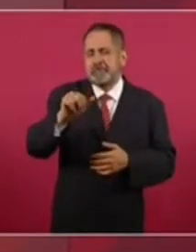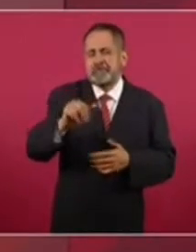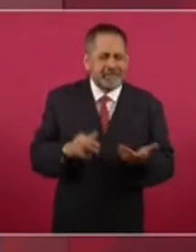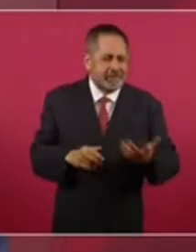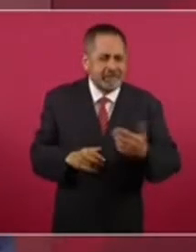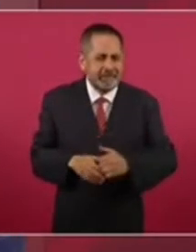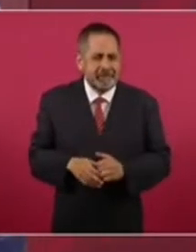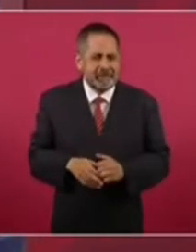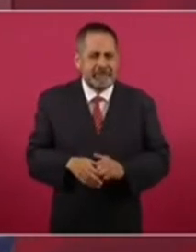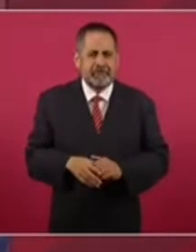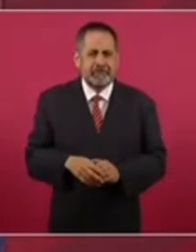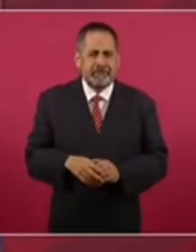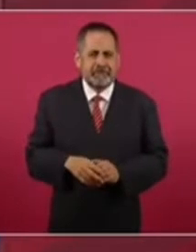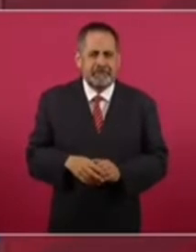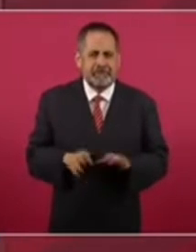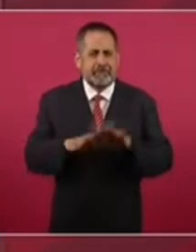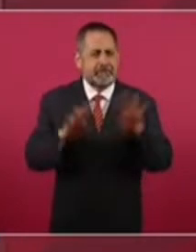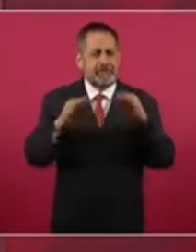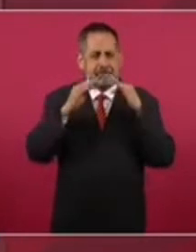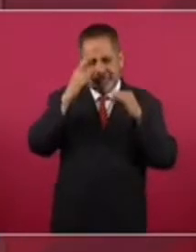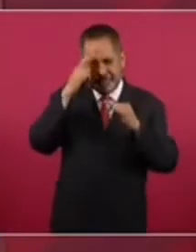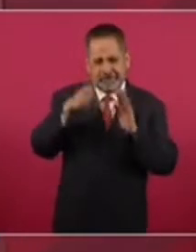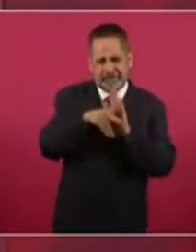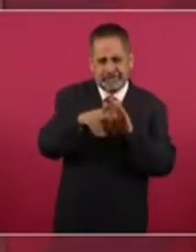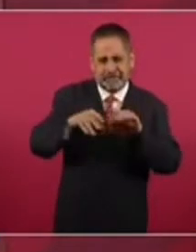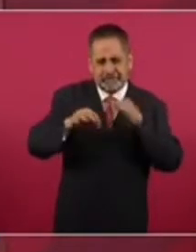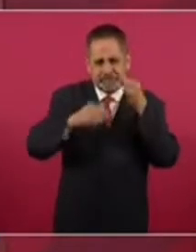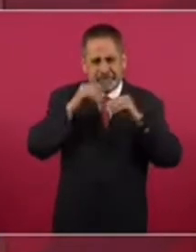Imagínense cómo se vendió el proceso.